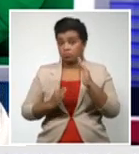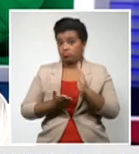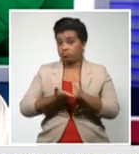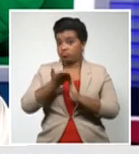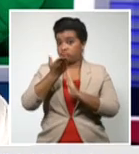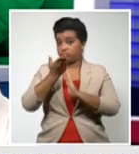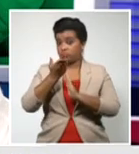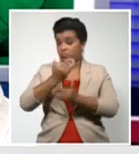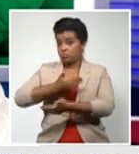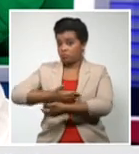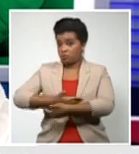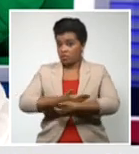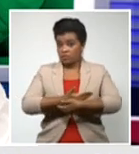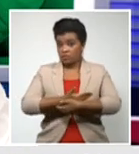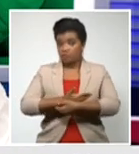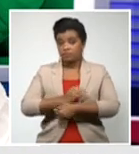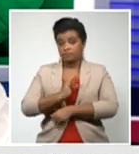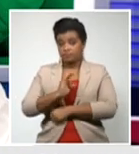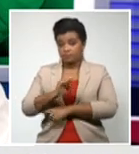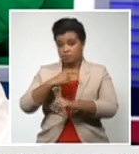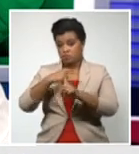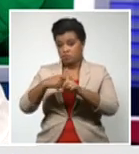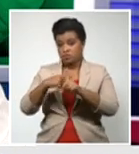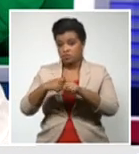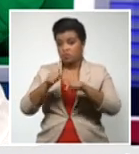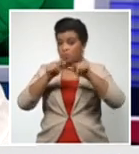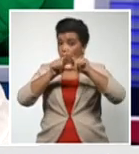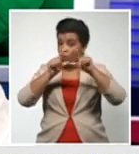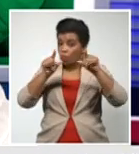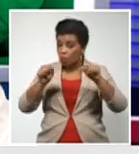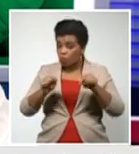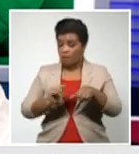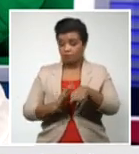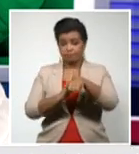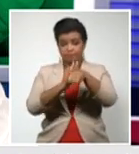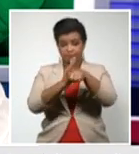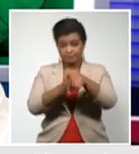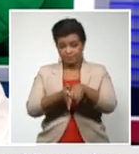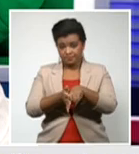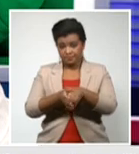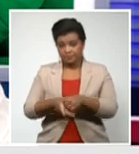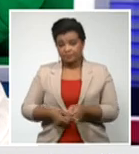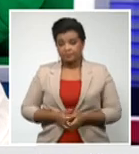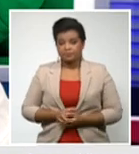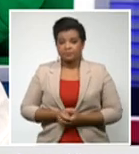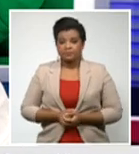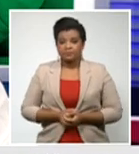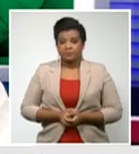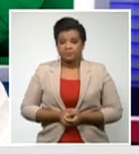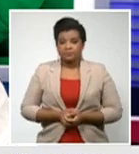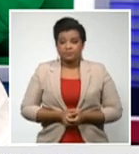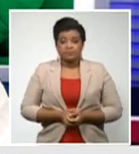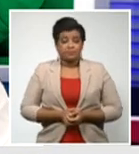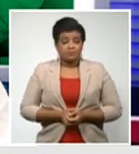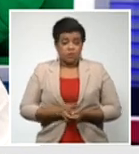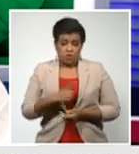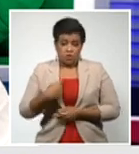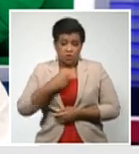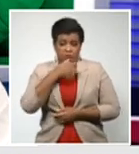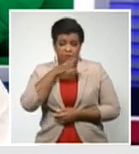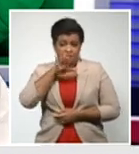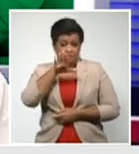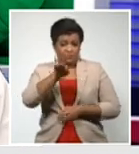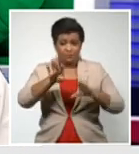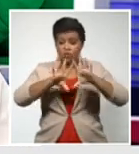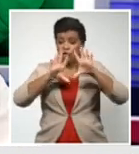han diagnosticado en Cuba con COVID-19. Podemos decir que el total de pacientes diagnosticados